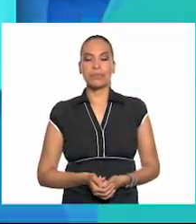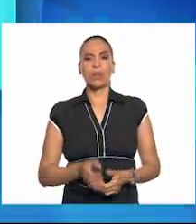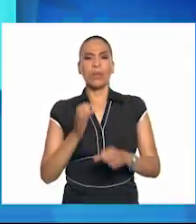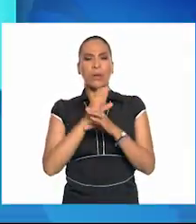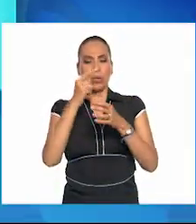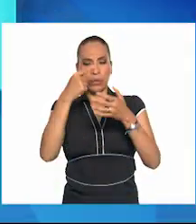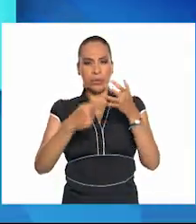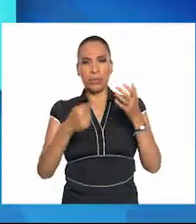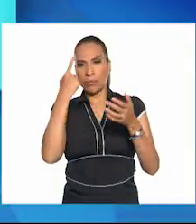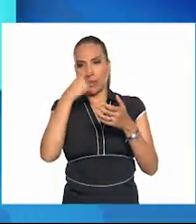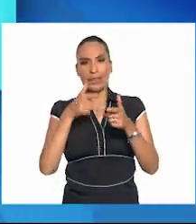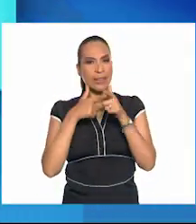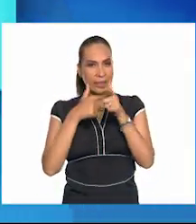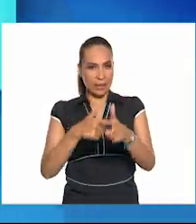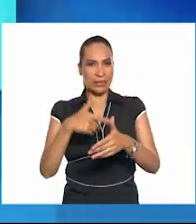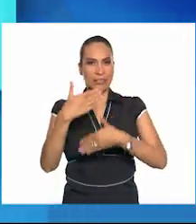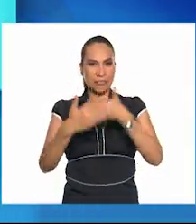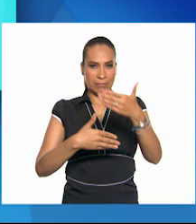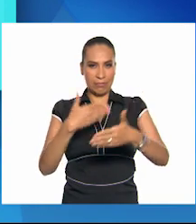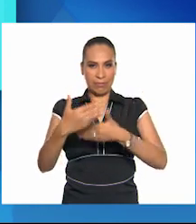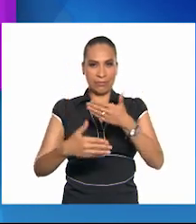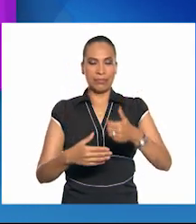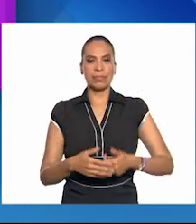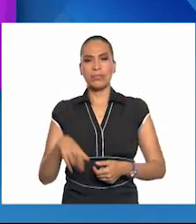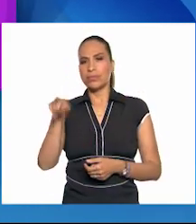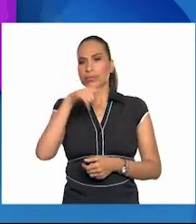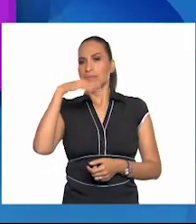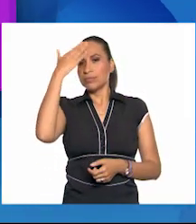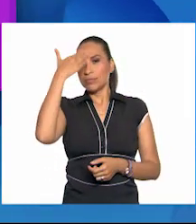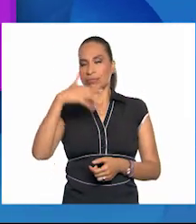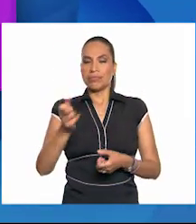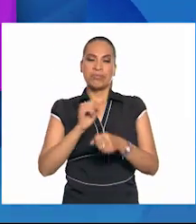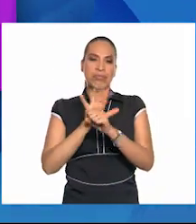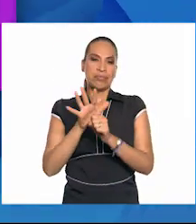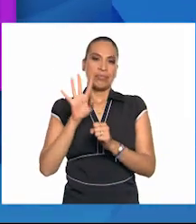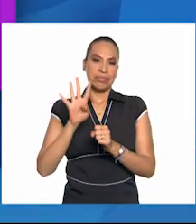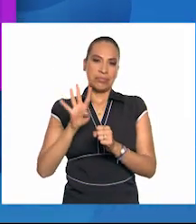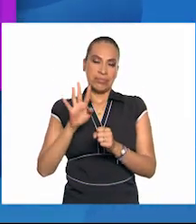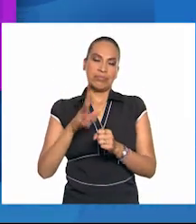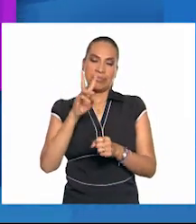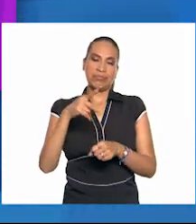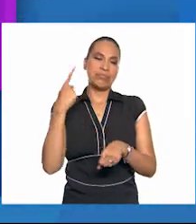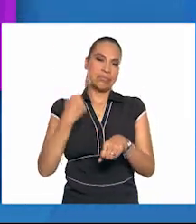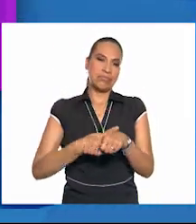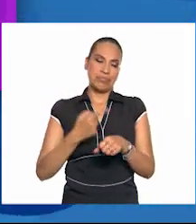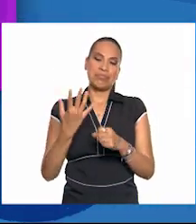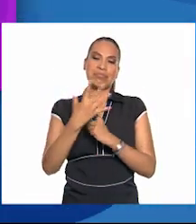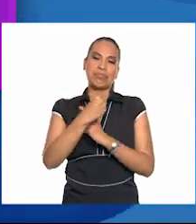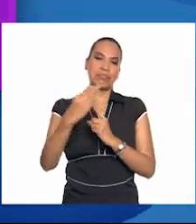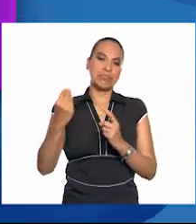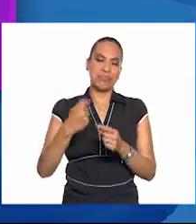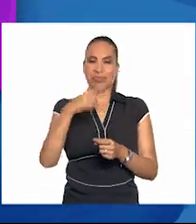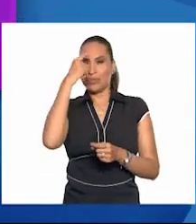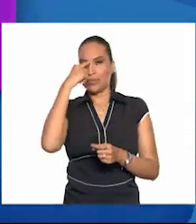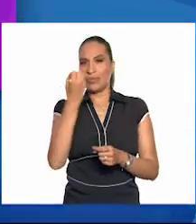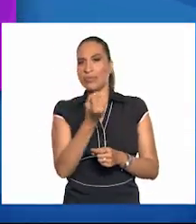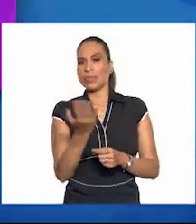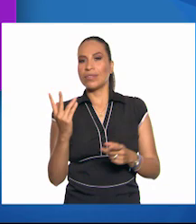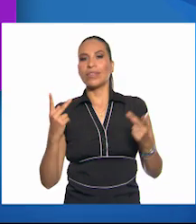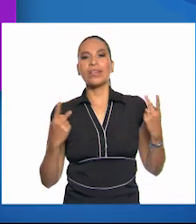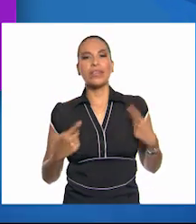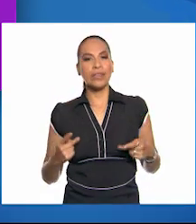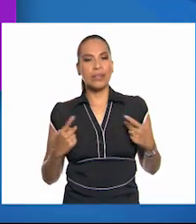Buenas prácticas para seguir adelante. Como todos sabemos, la COVID-19 es una enfermedad que se contagia muy fácilmente entre